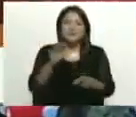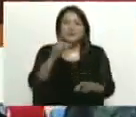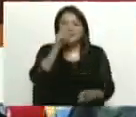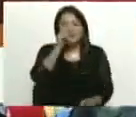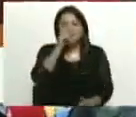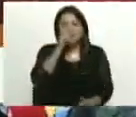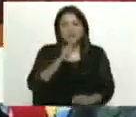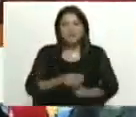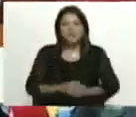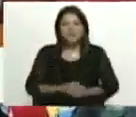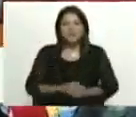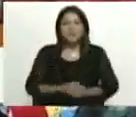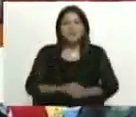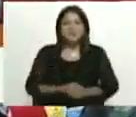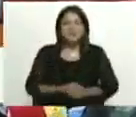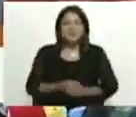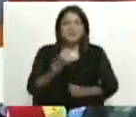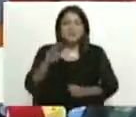Rodríguez,